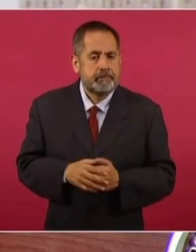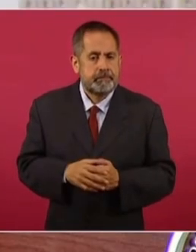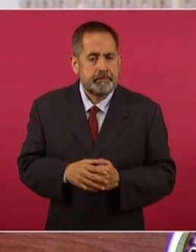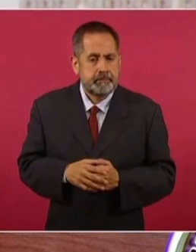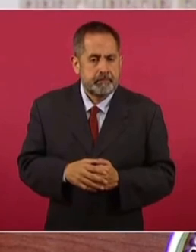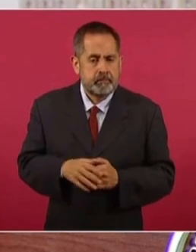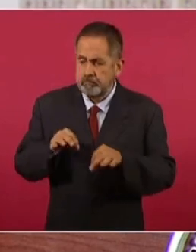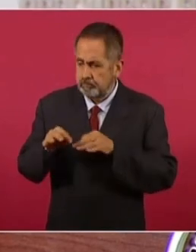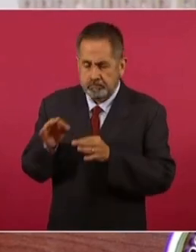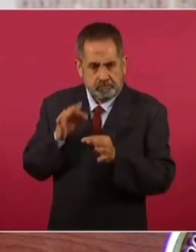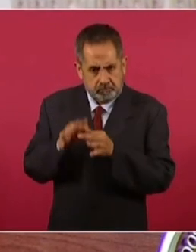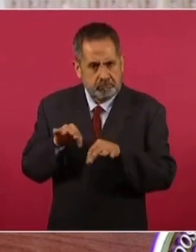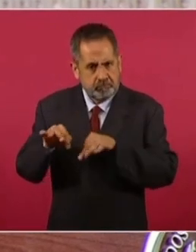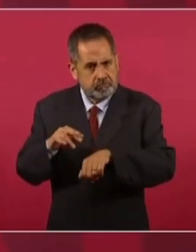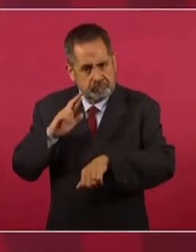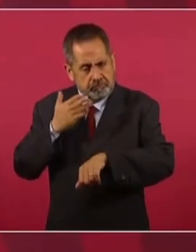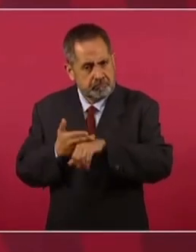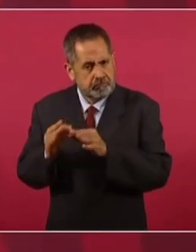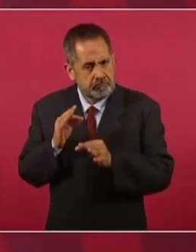y hace las cosas